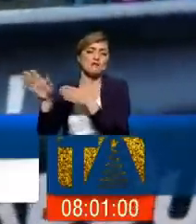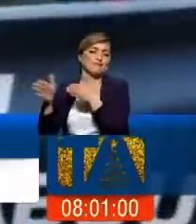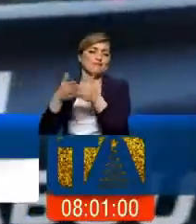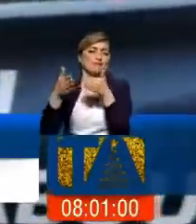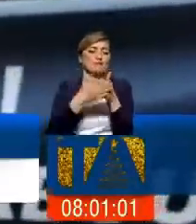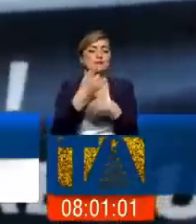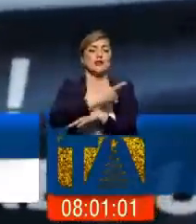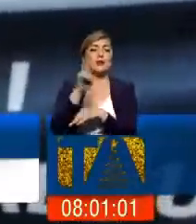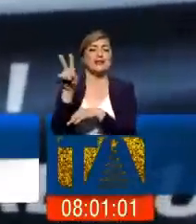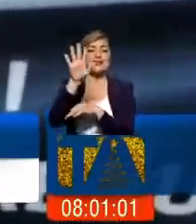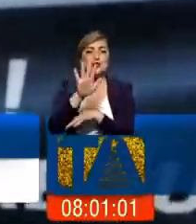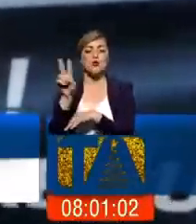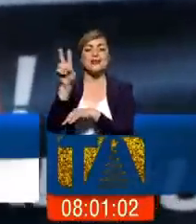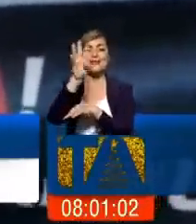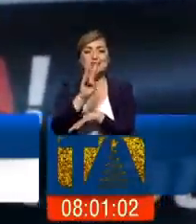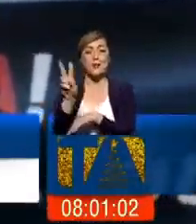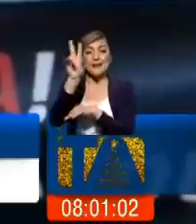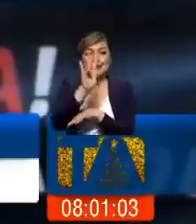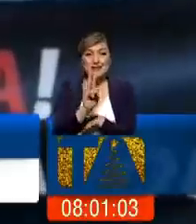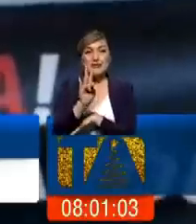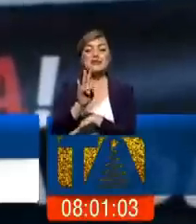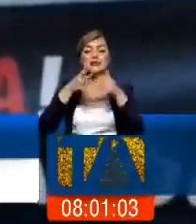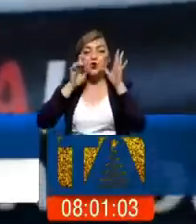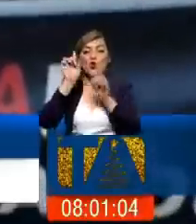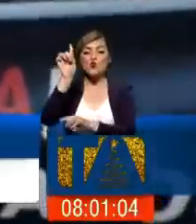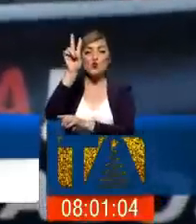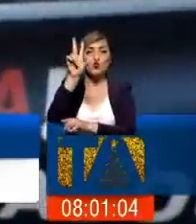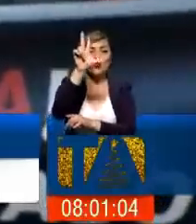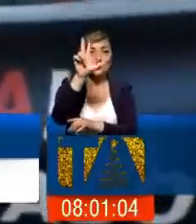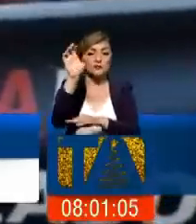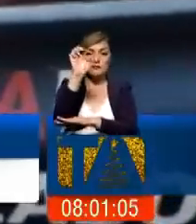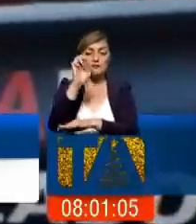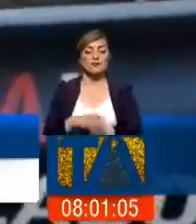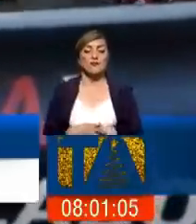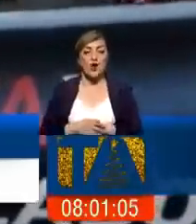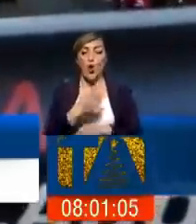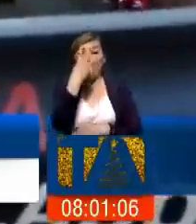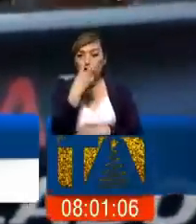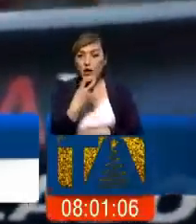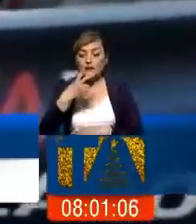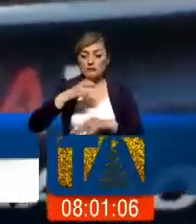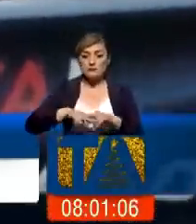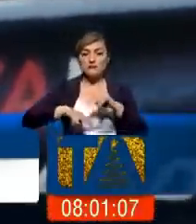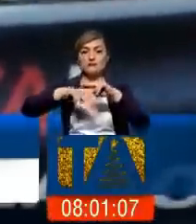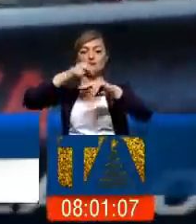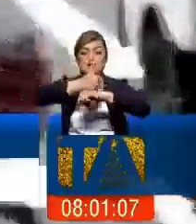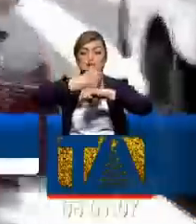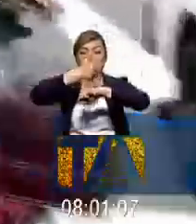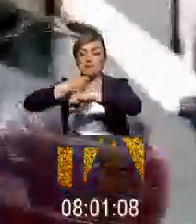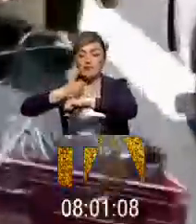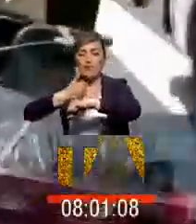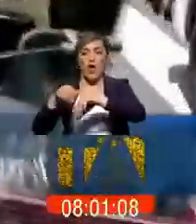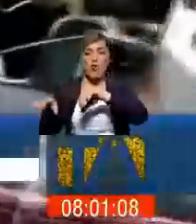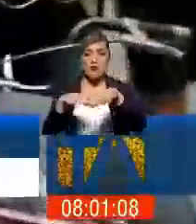25, 26 y 27 de diciembre y 1, 2 y 3 de enero. La actividad hotelera y la construcción civil fueron autorizadas a mantener